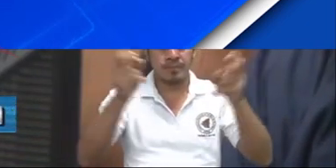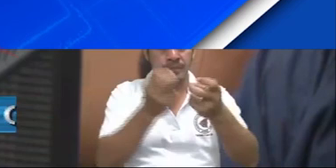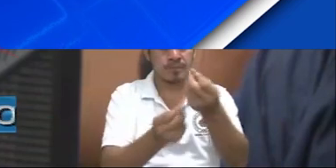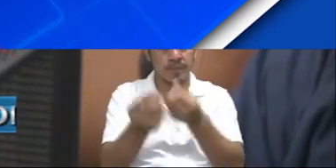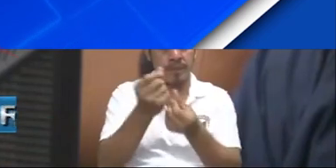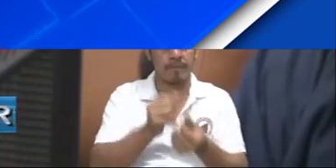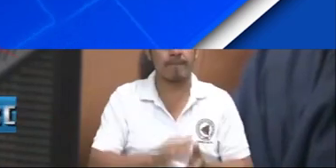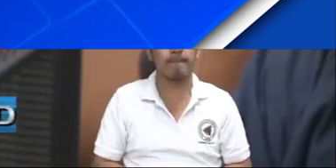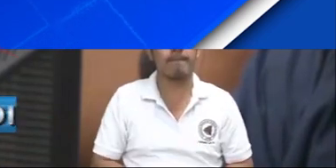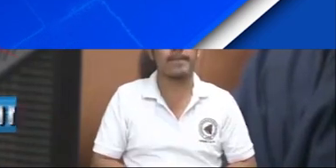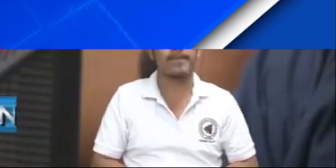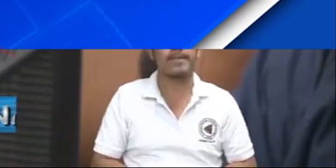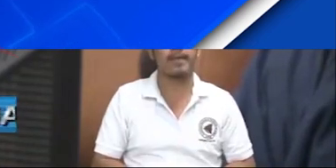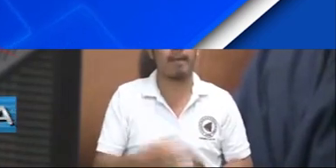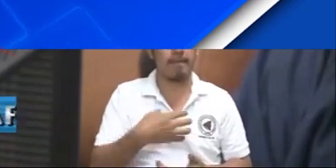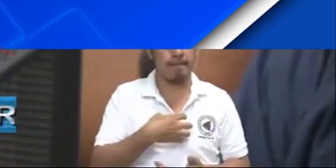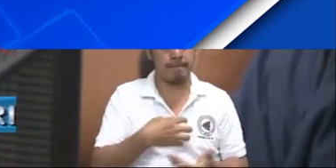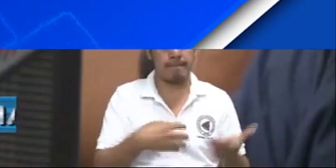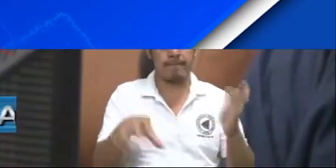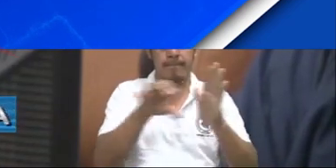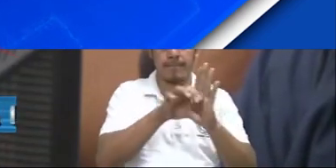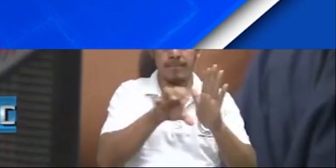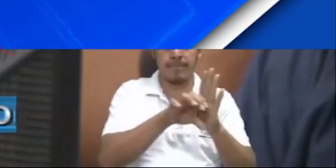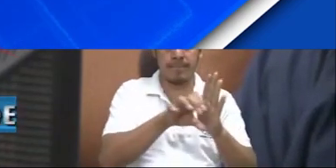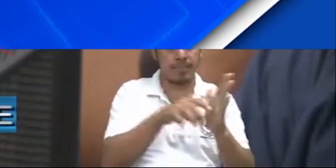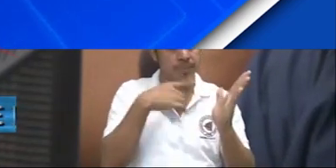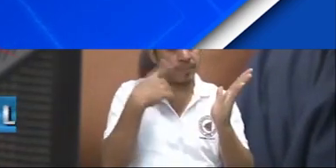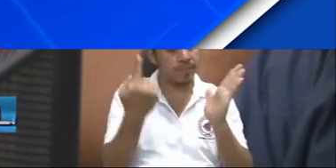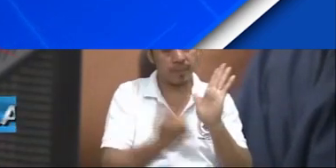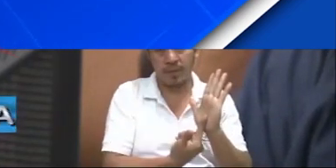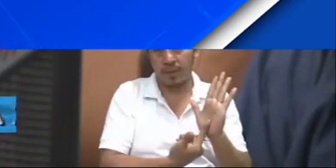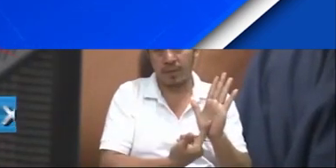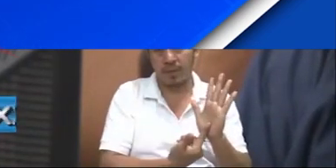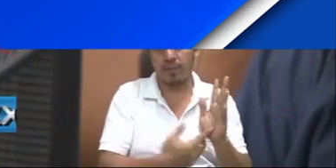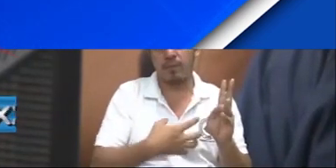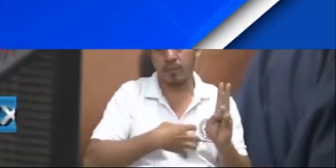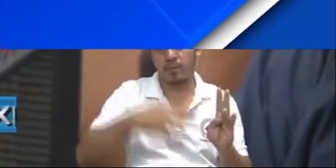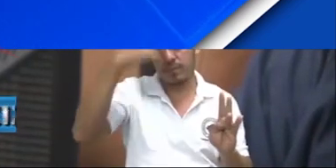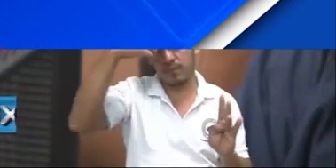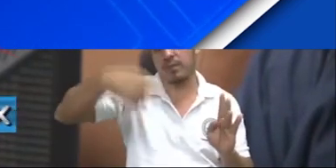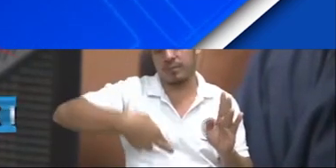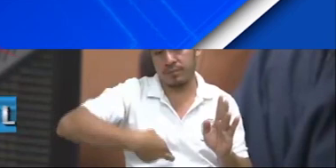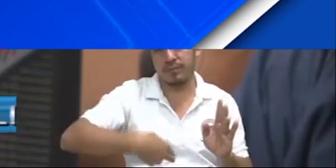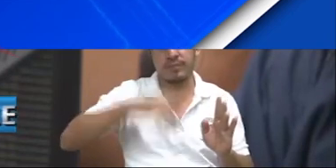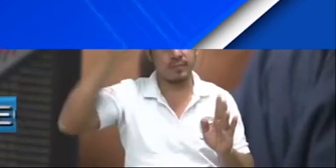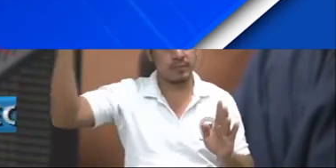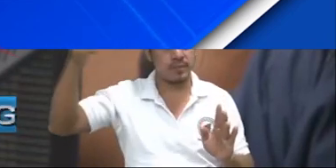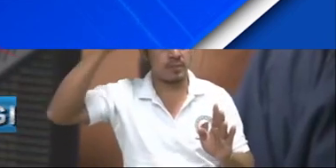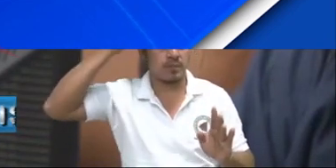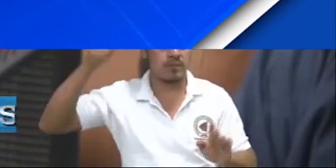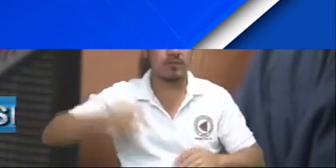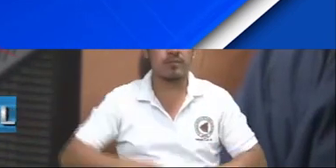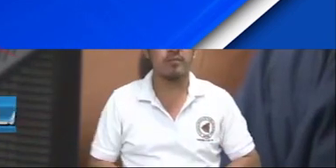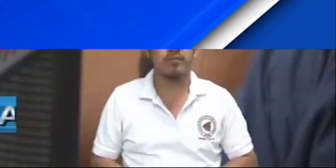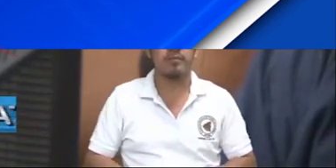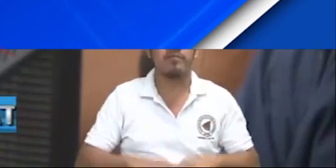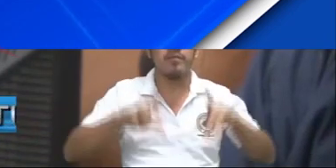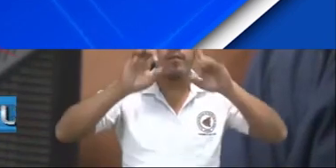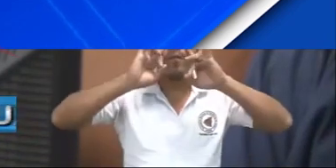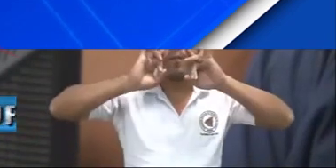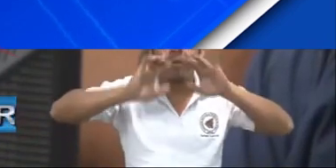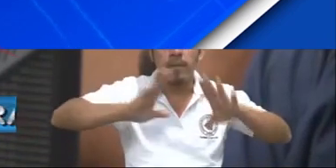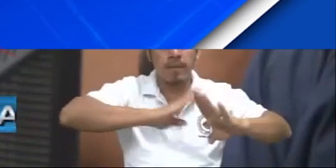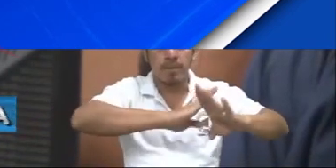económica. Nuestra Constitución establece que es responsabilidad del Estado